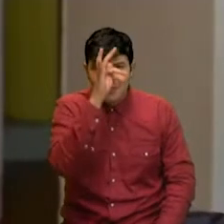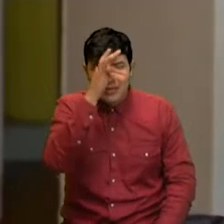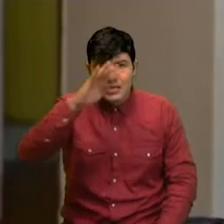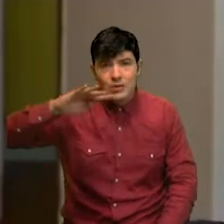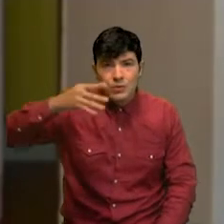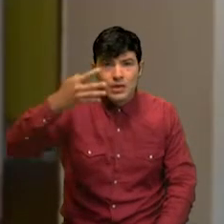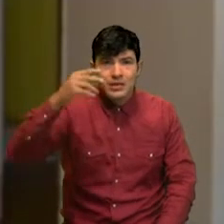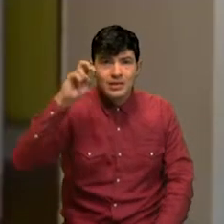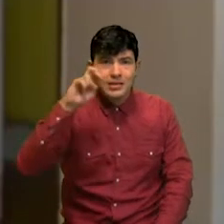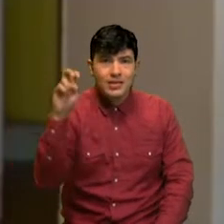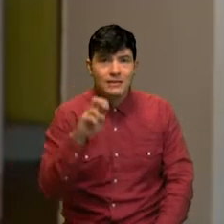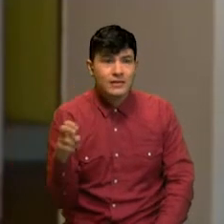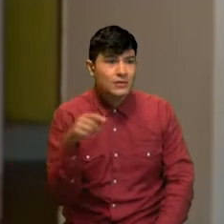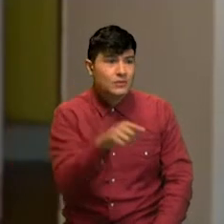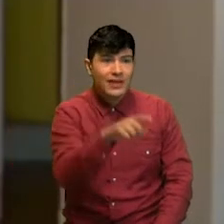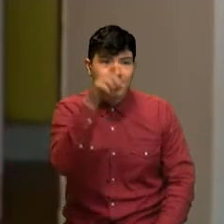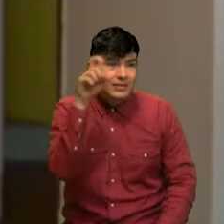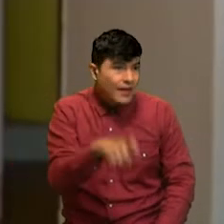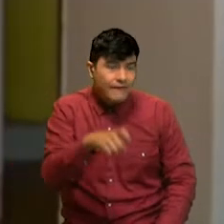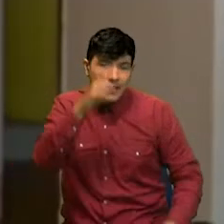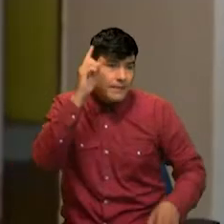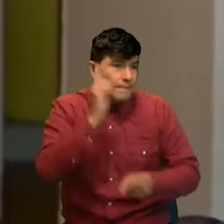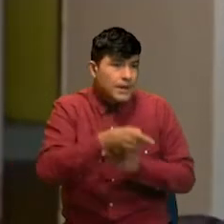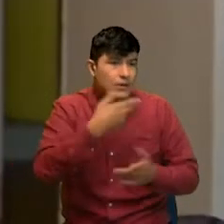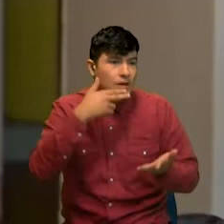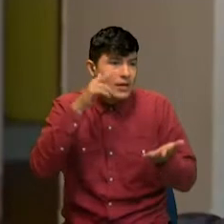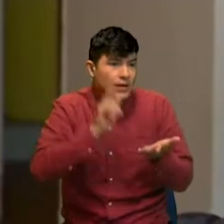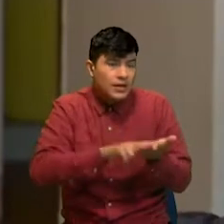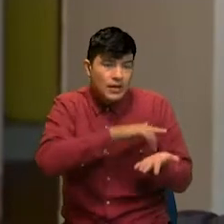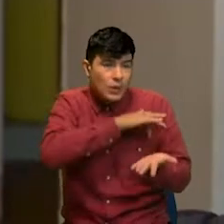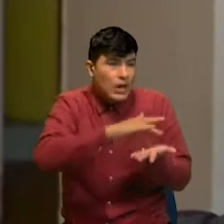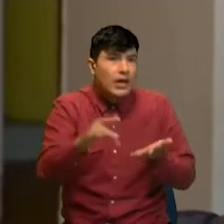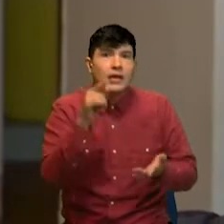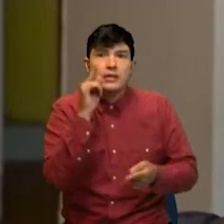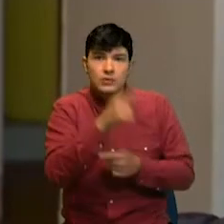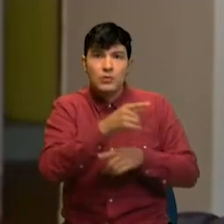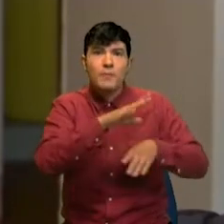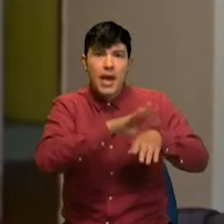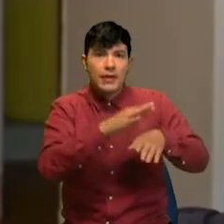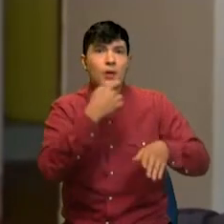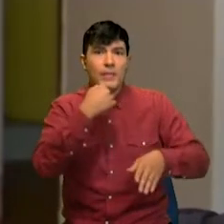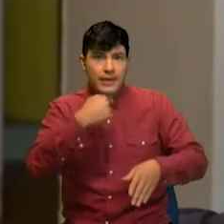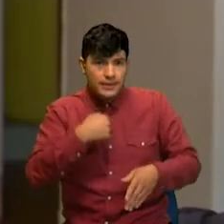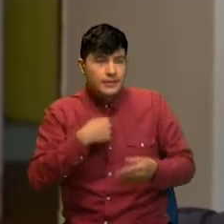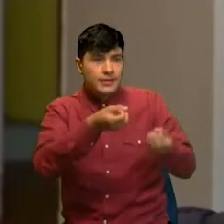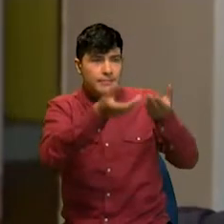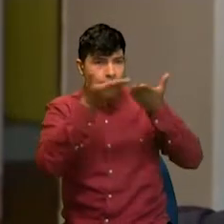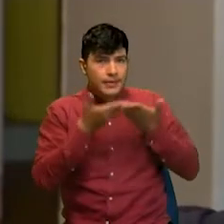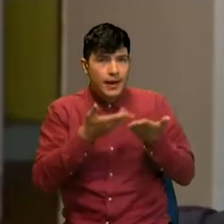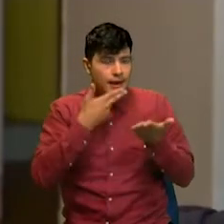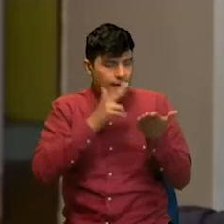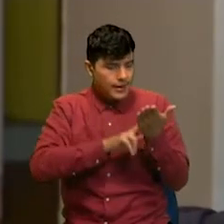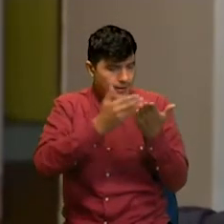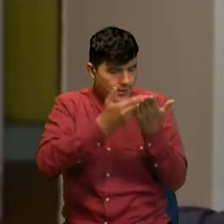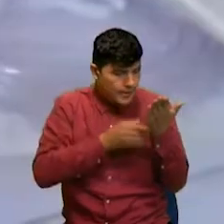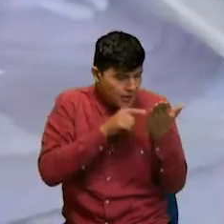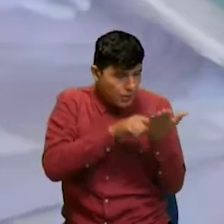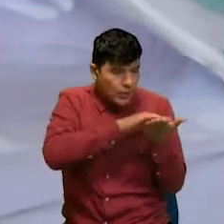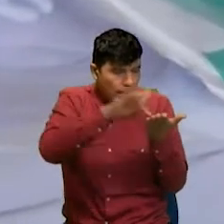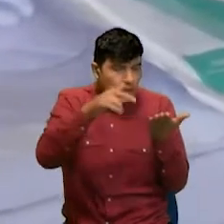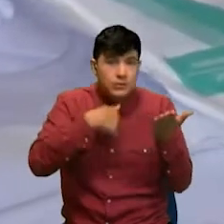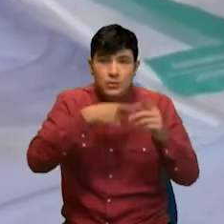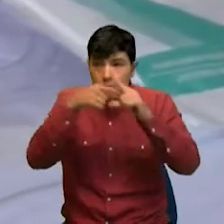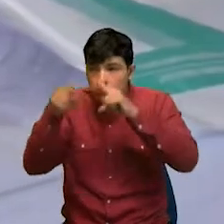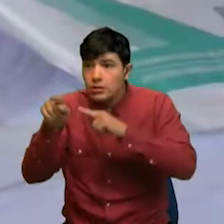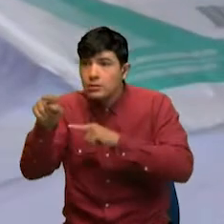nivel. Dijo, a usted la tienen que ordenar prioritariamente y me dio las órdenes para que me atendieran en una clínica de cuarto nivel. Yo las pasé